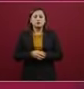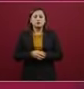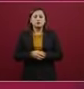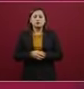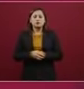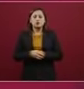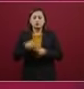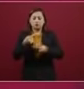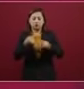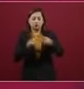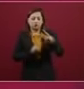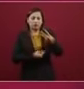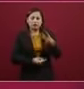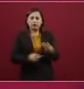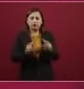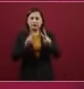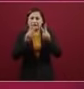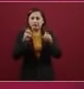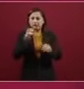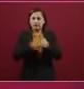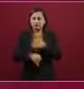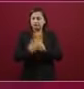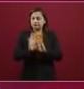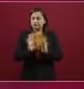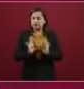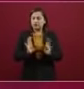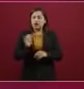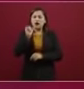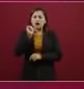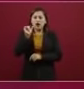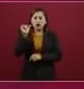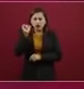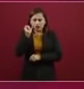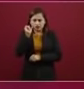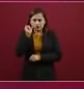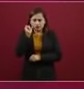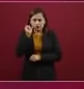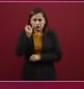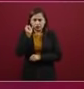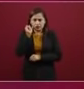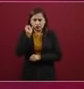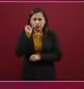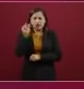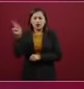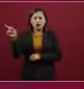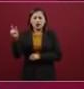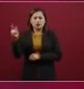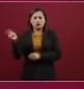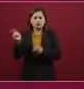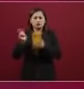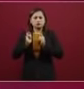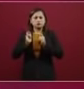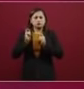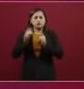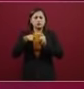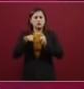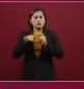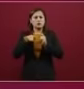enterado. Ayer ya inicié un proceso de inmersión en mi nueva